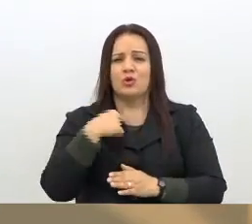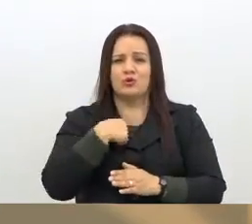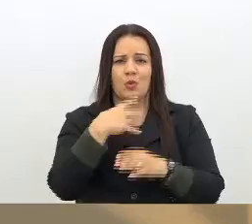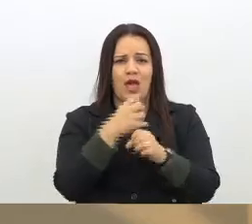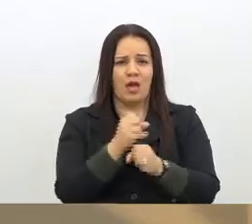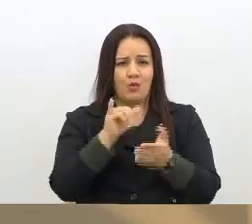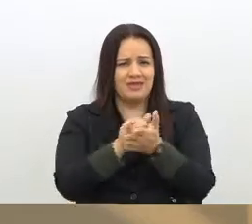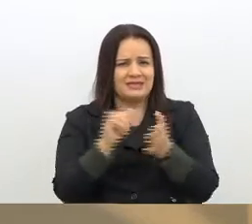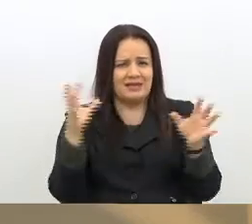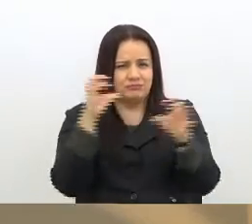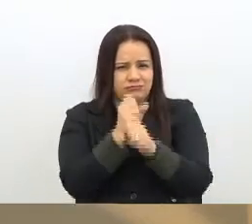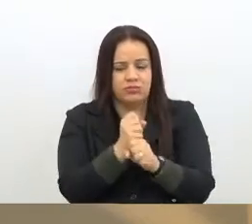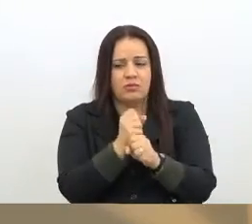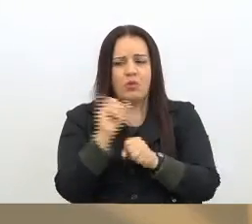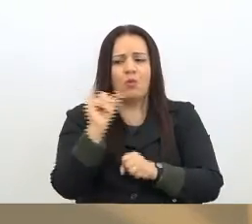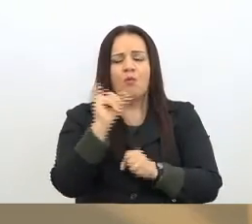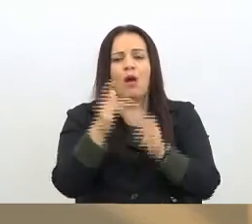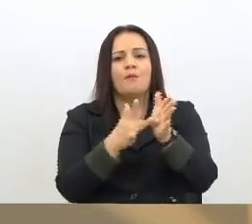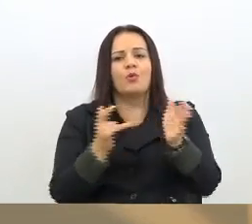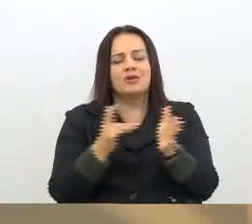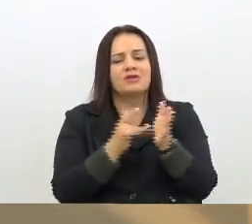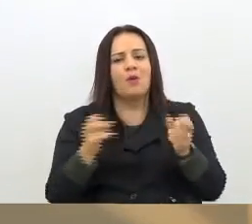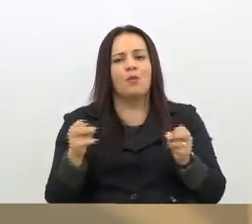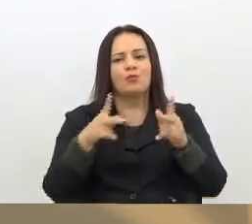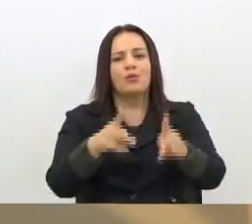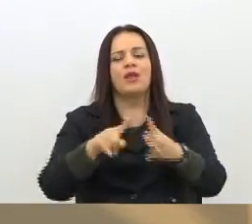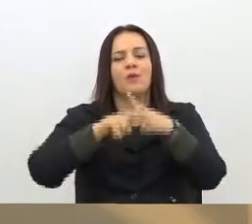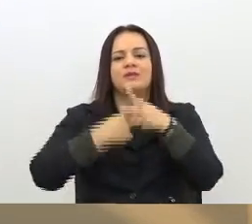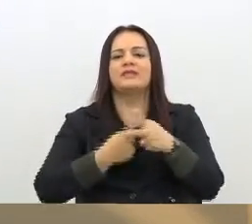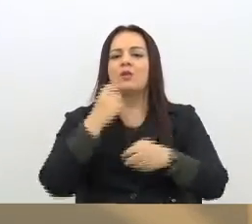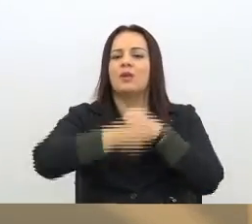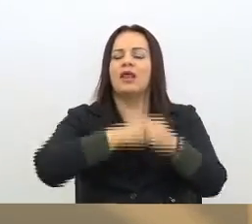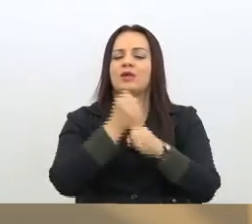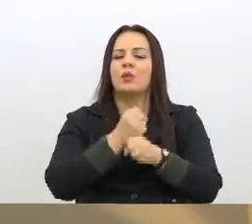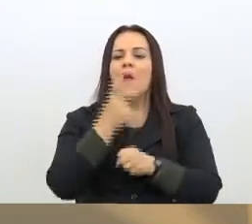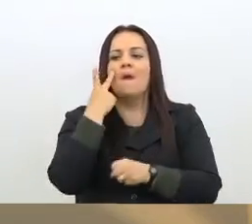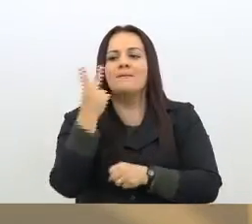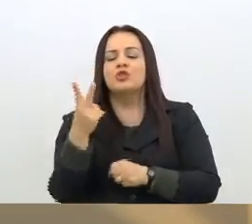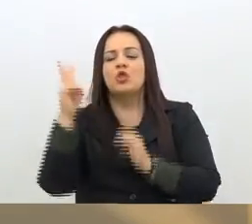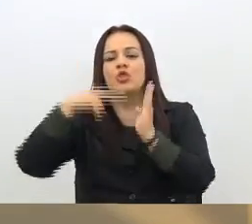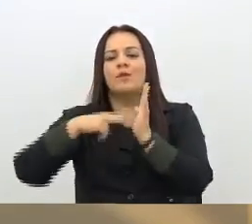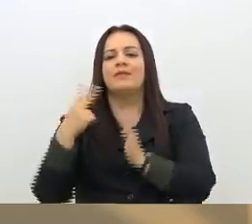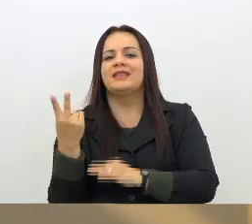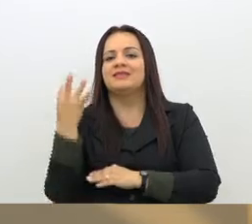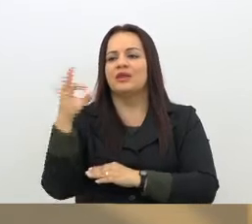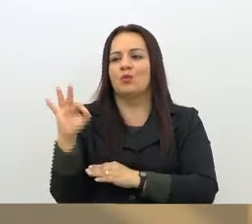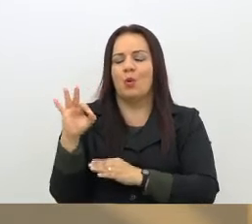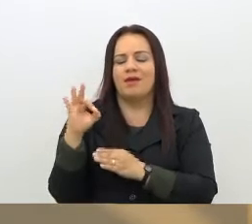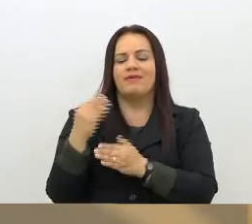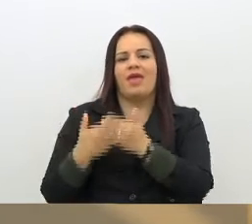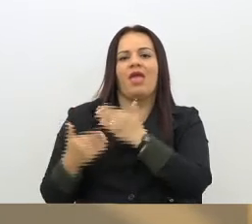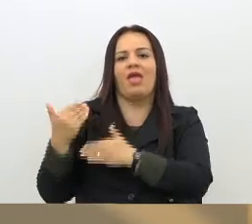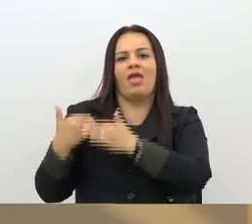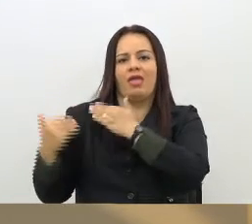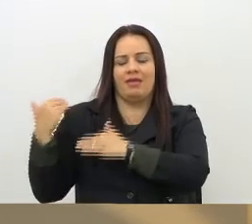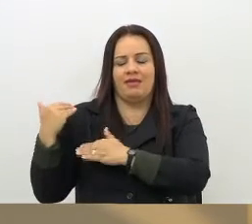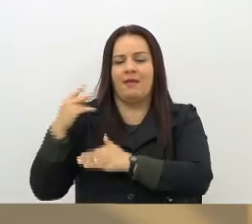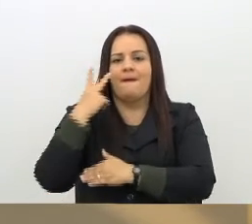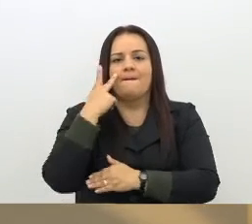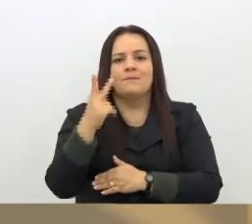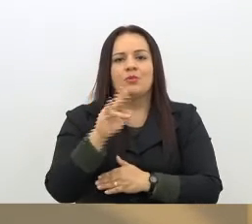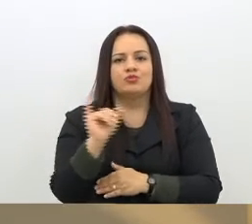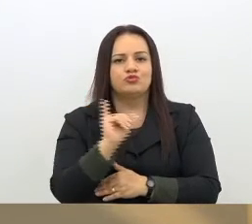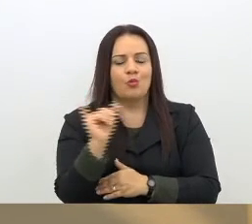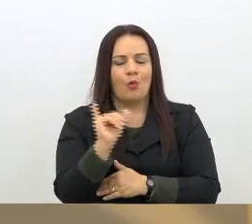oportunidad, como arrancando el año, viendo el 2019 en retrospectiva. Vemos